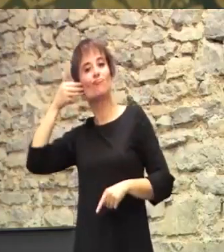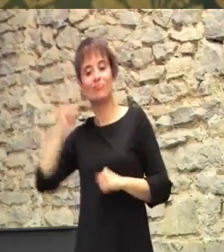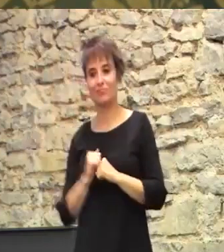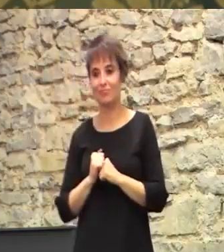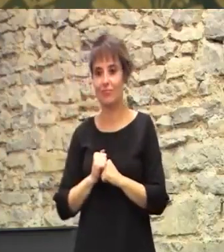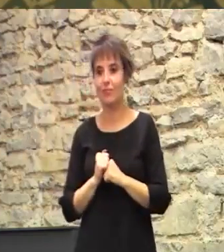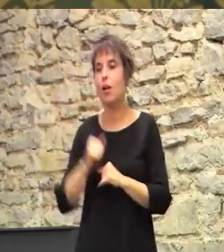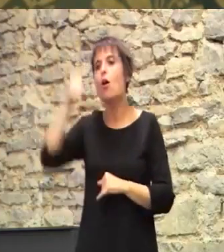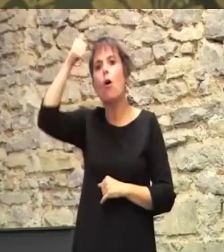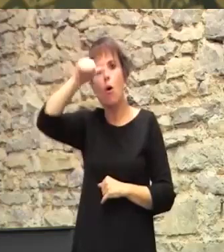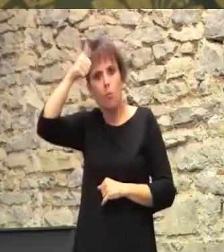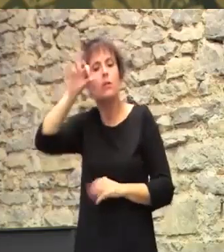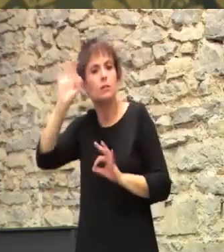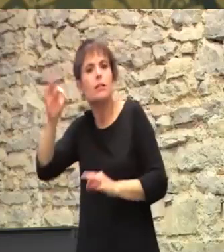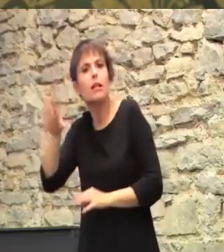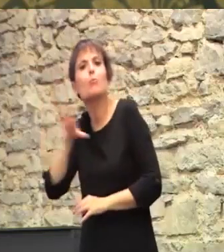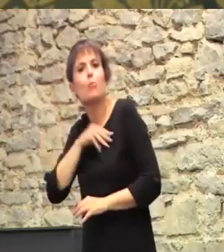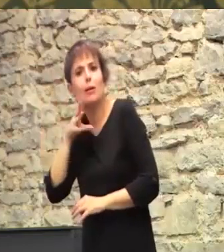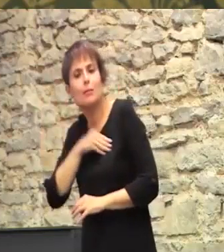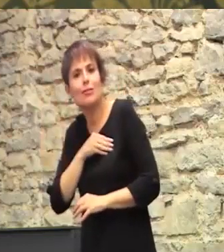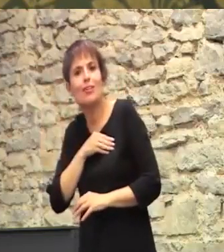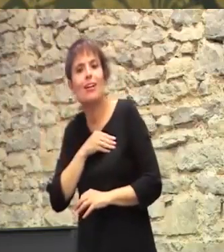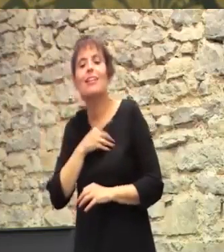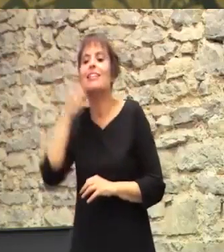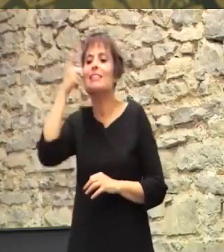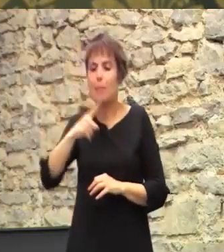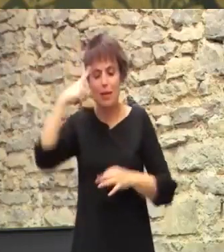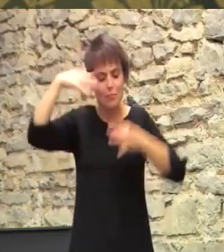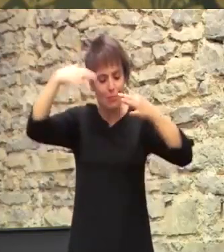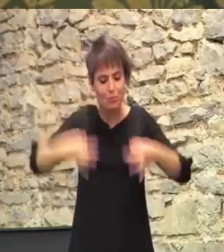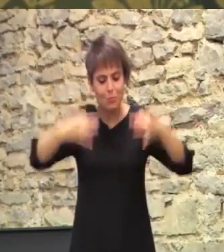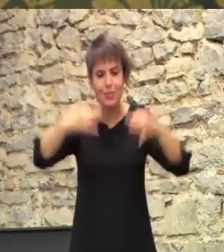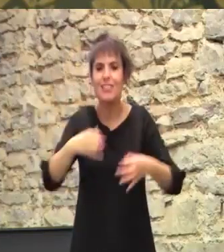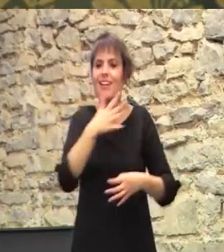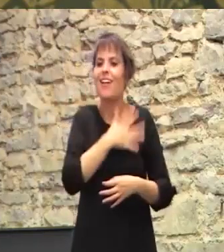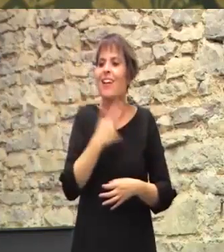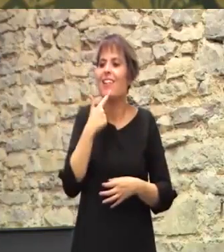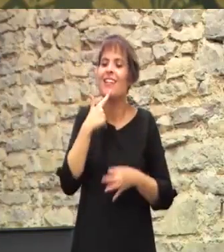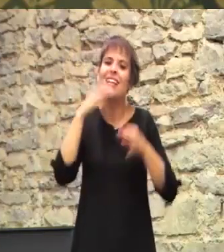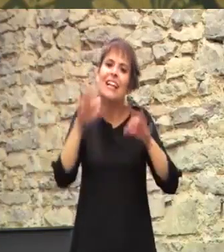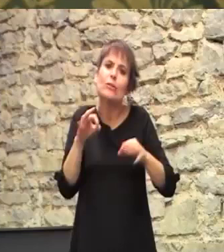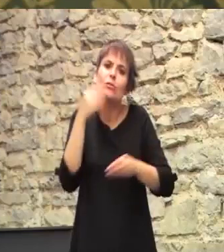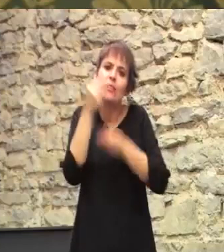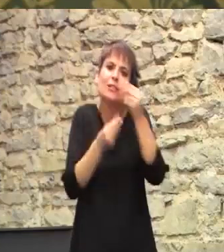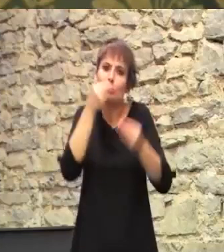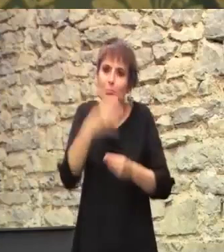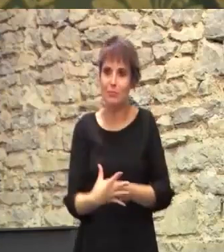varón que eran buenas personas también estaban estaba convencido que era legal que el privilegio